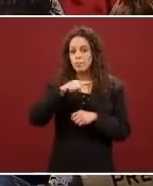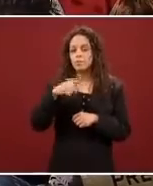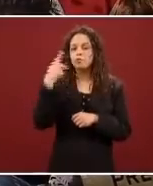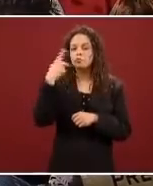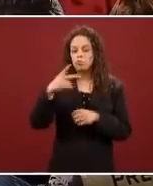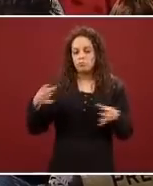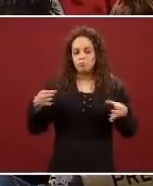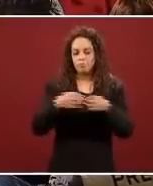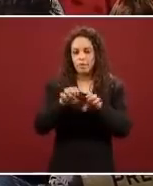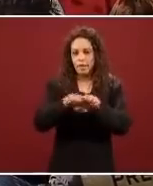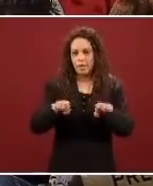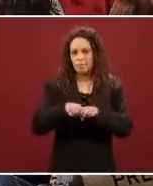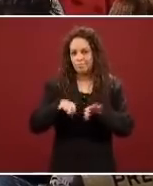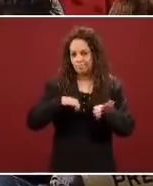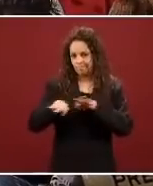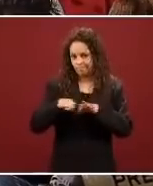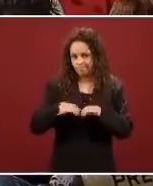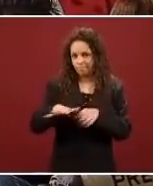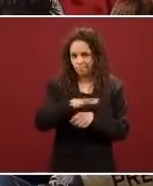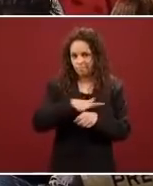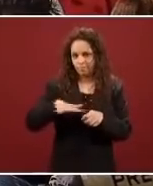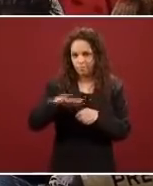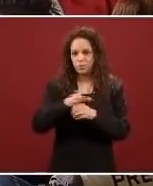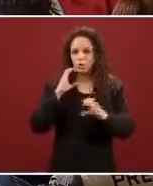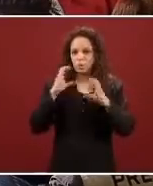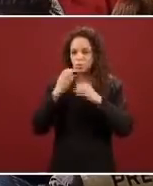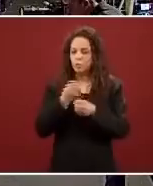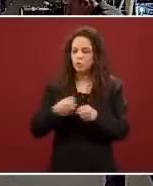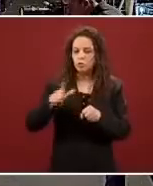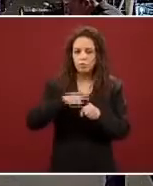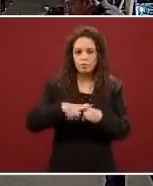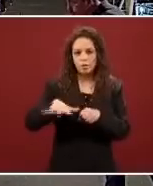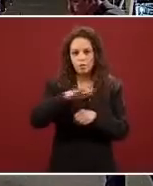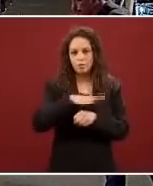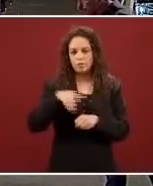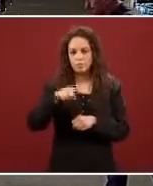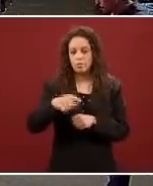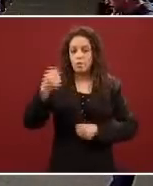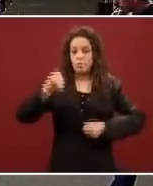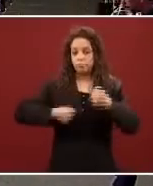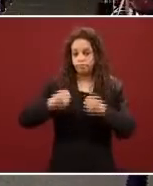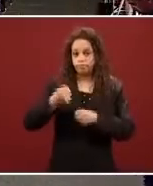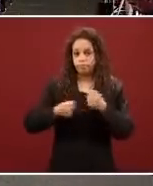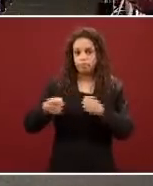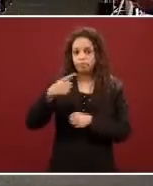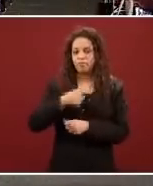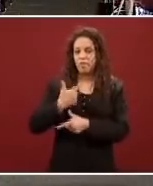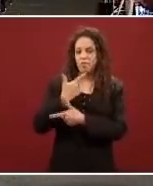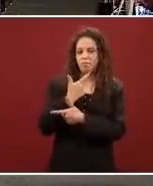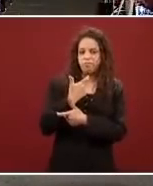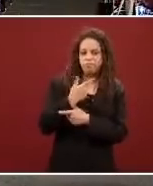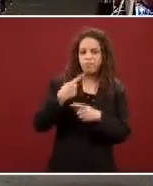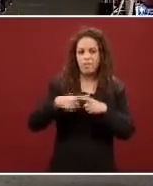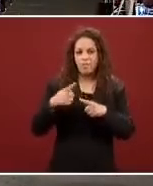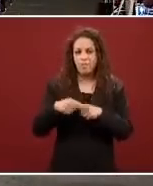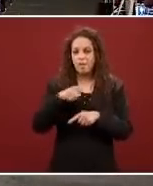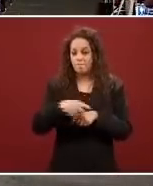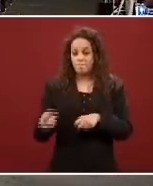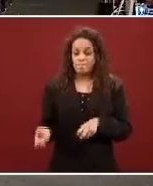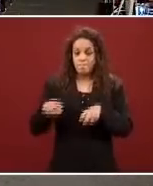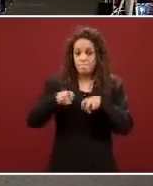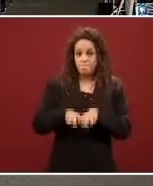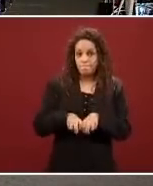salud, comunicación social y los elementos policíacos arriba de patrullas armados salieron con unos trajes tipo espacial